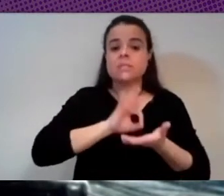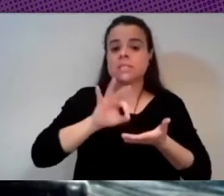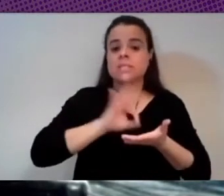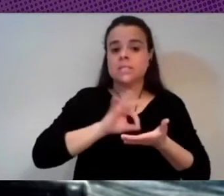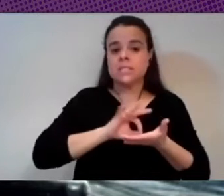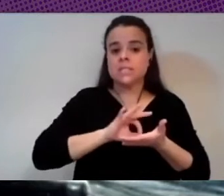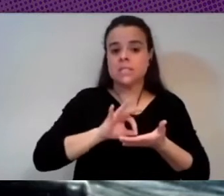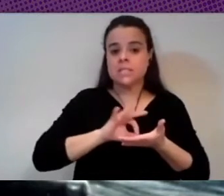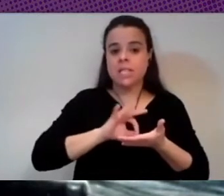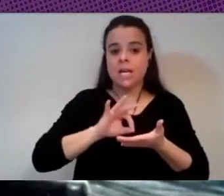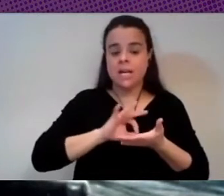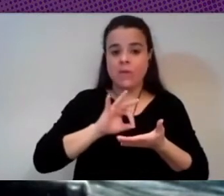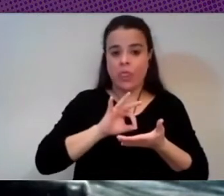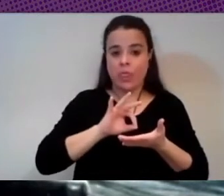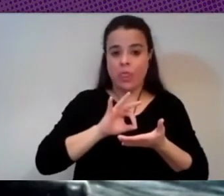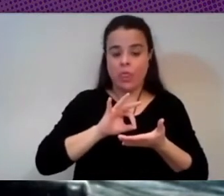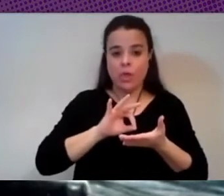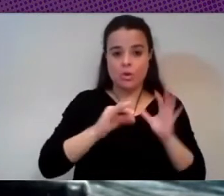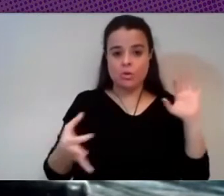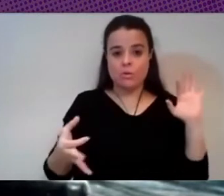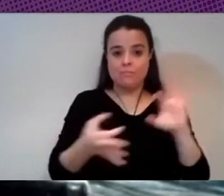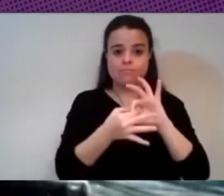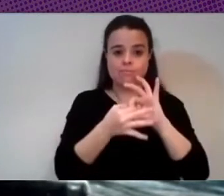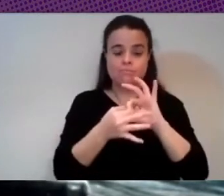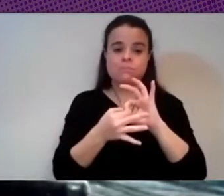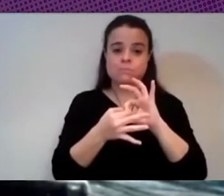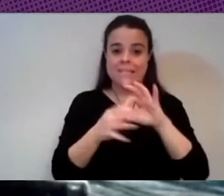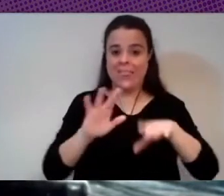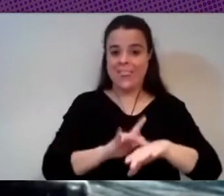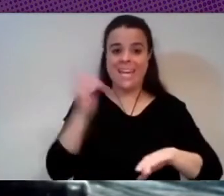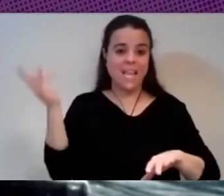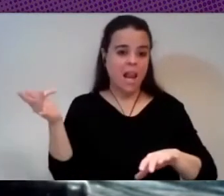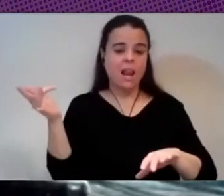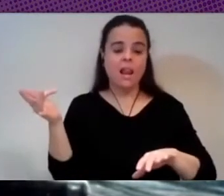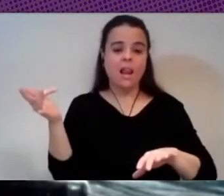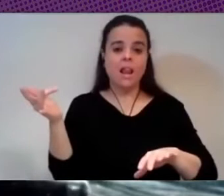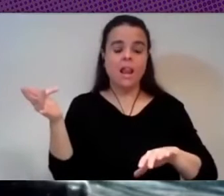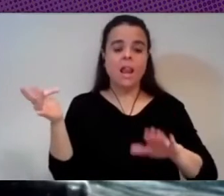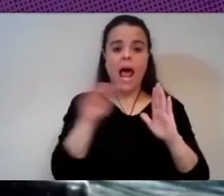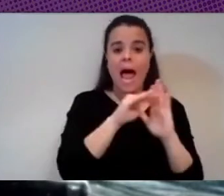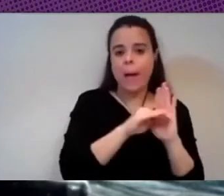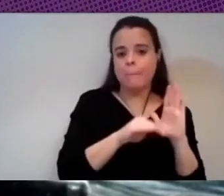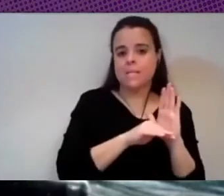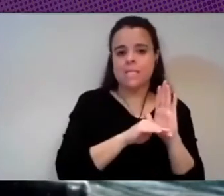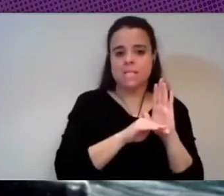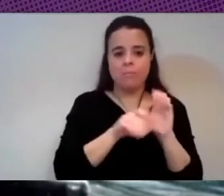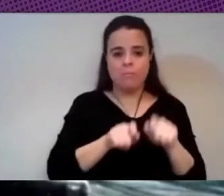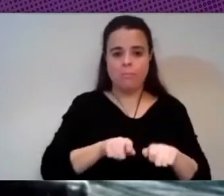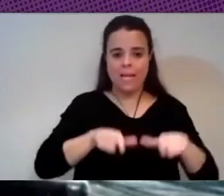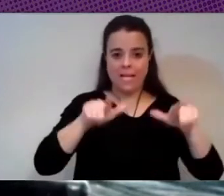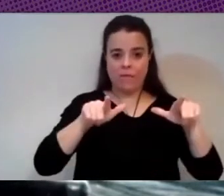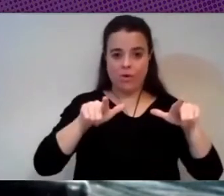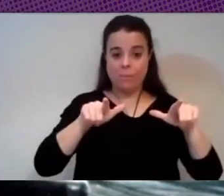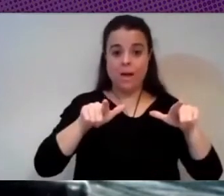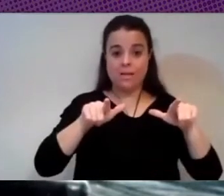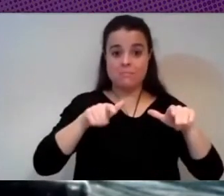forma inevitable relacionados con lo digital y con las apps y las plataformas hace cada vez más